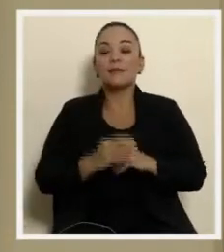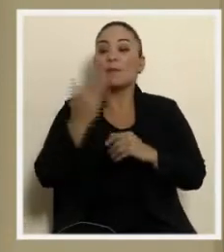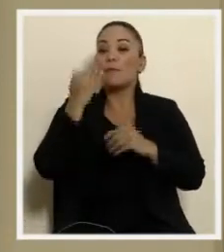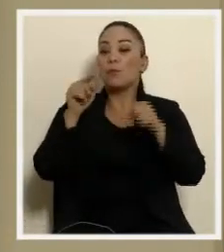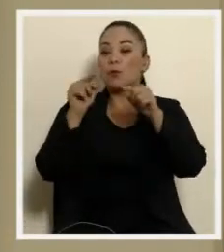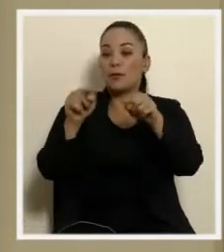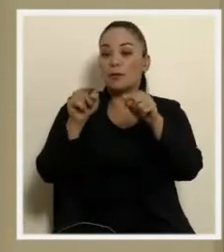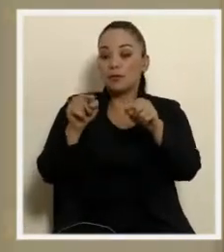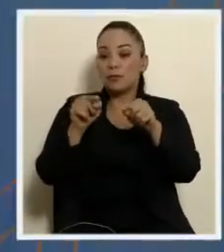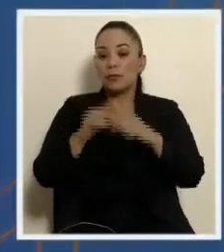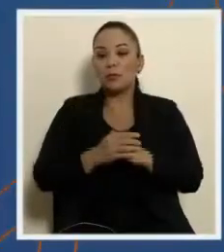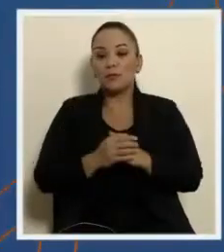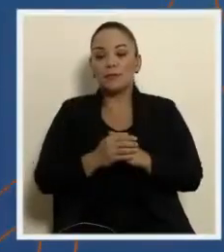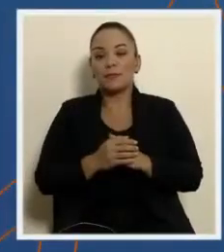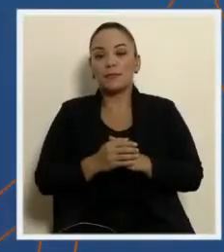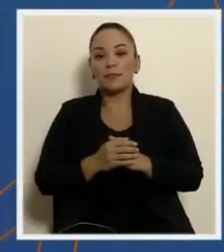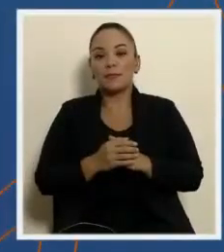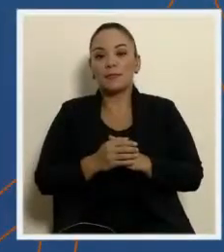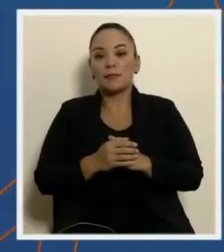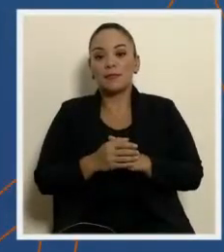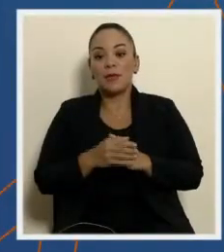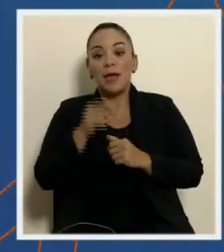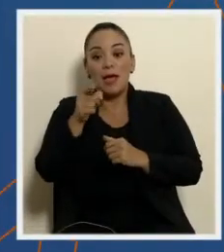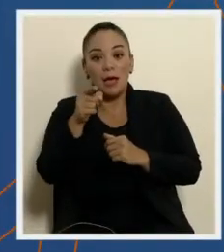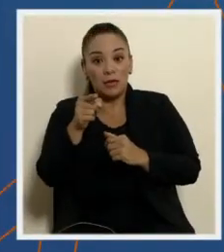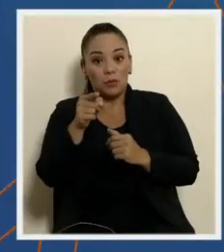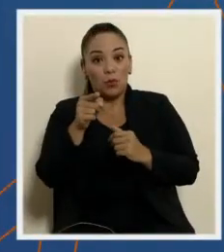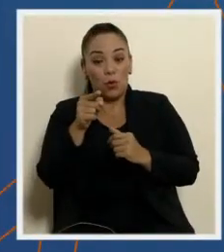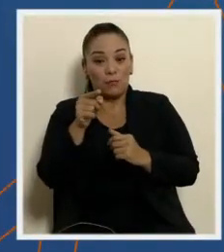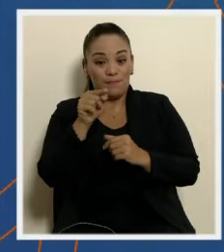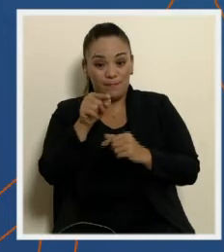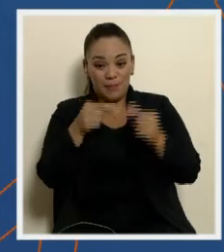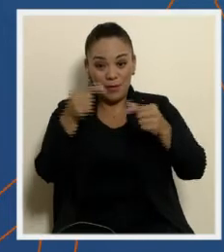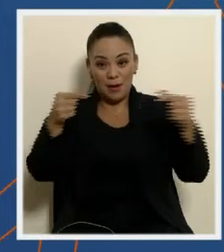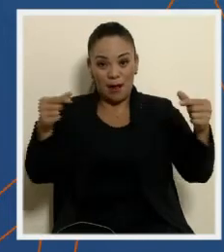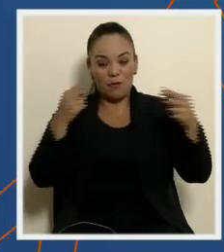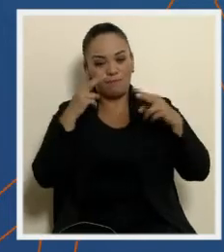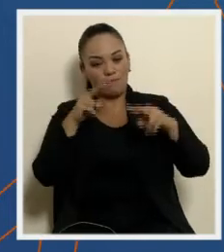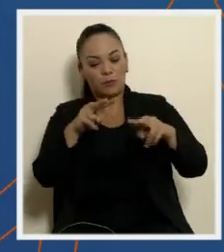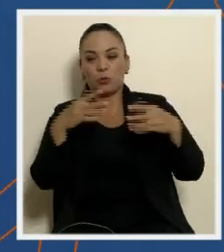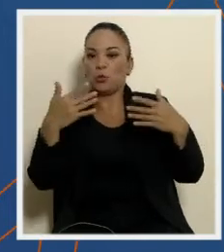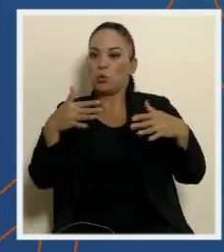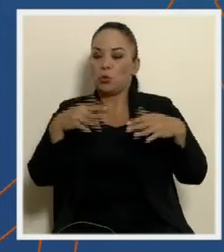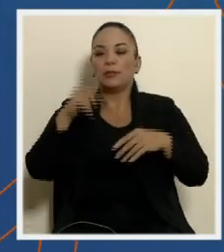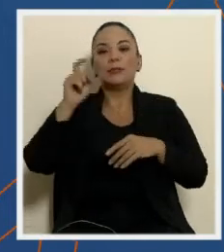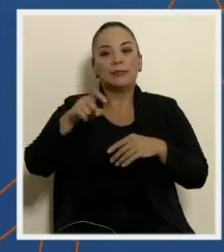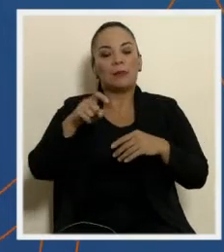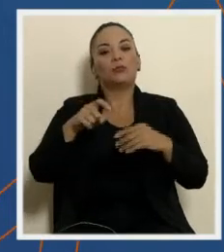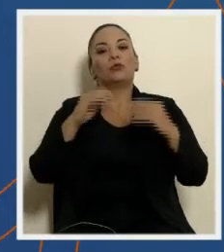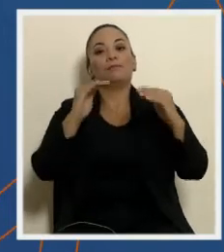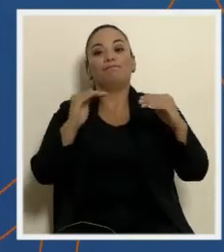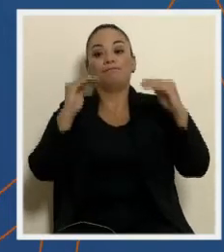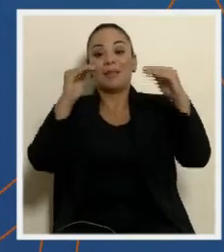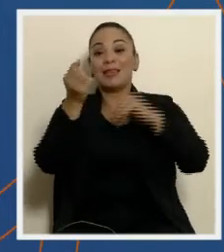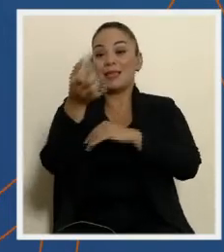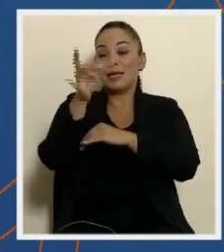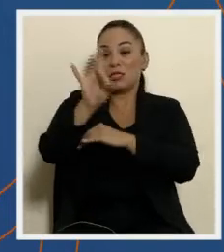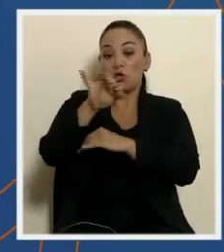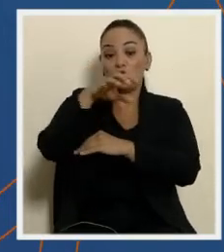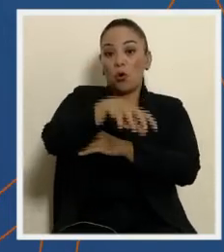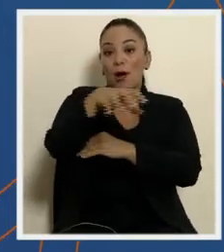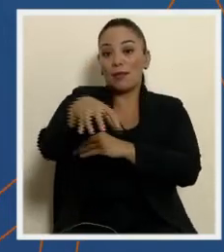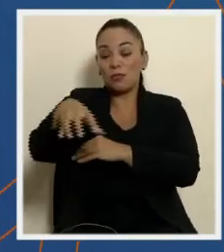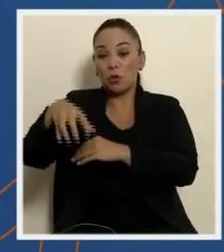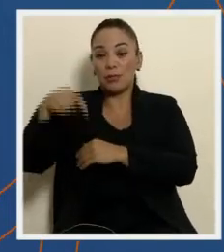nos lleva a la decisión de elevar a 18 cantones